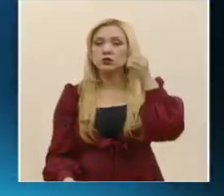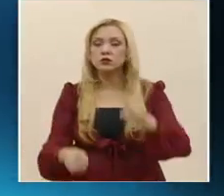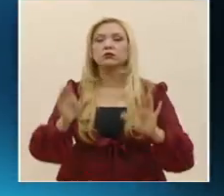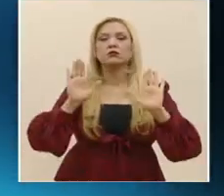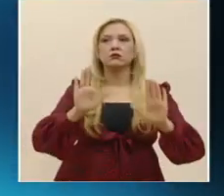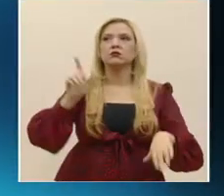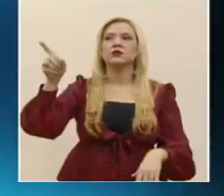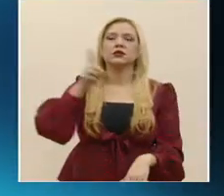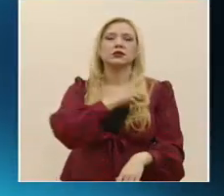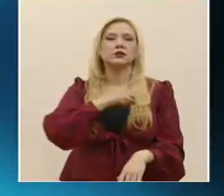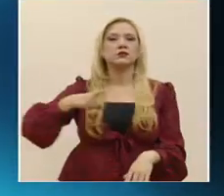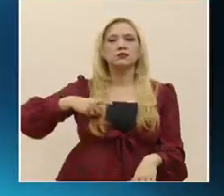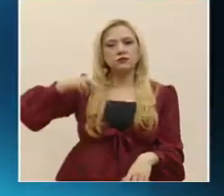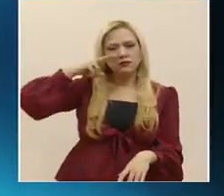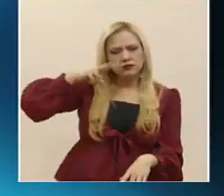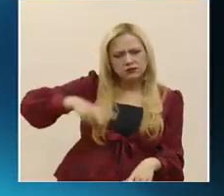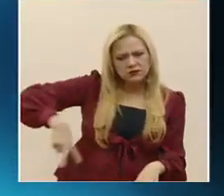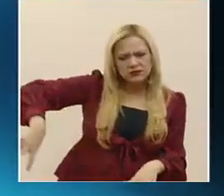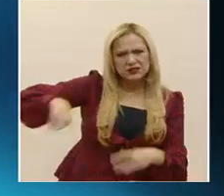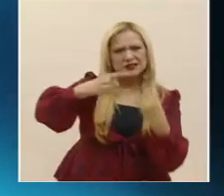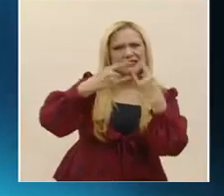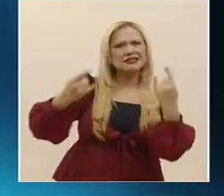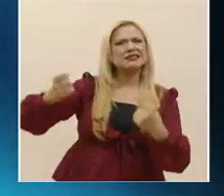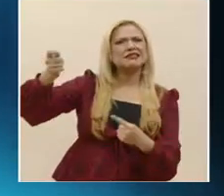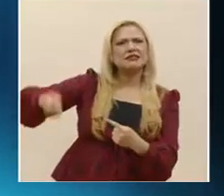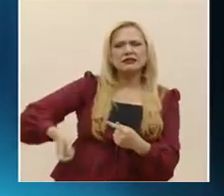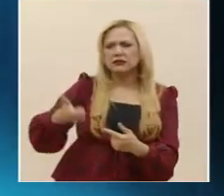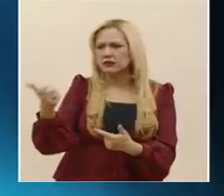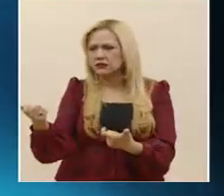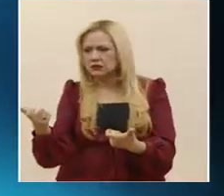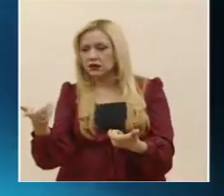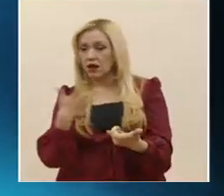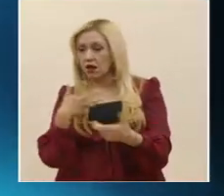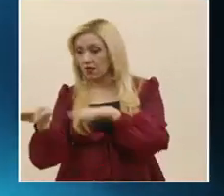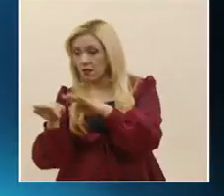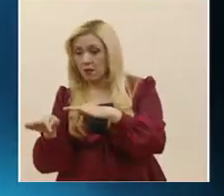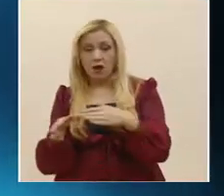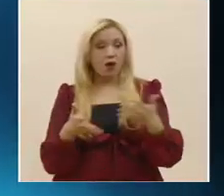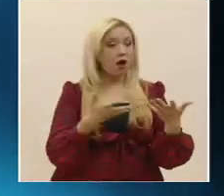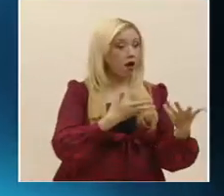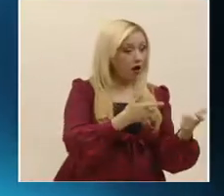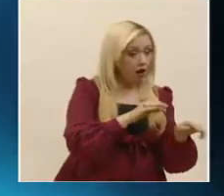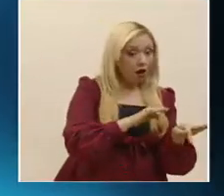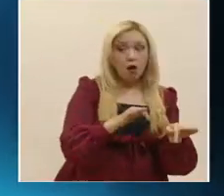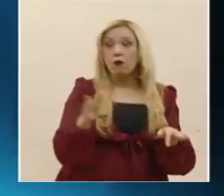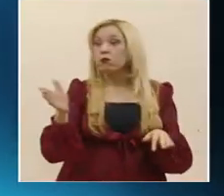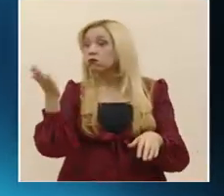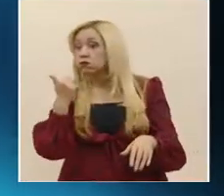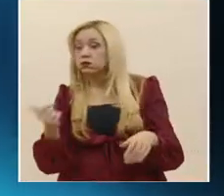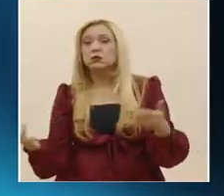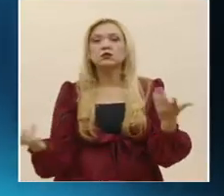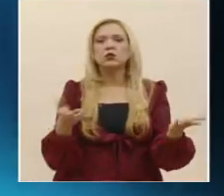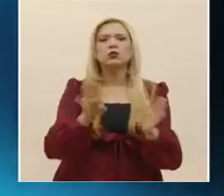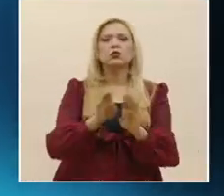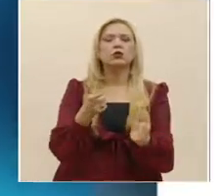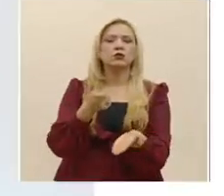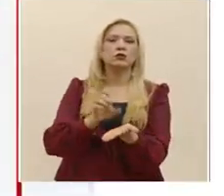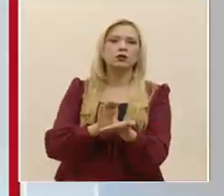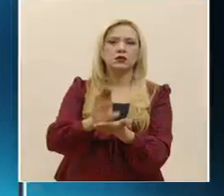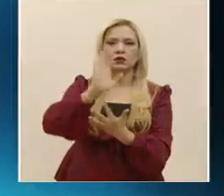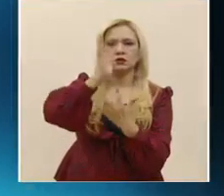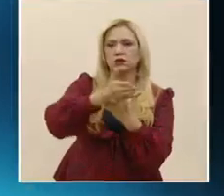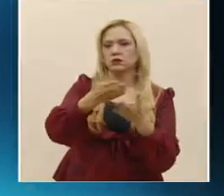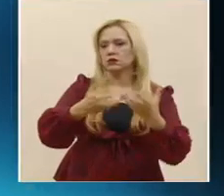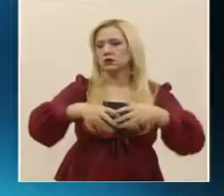deberá contar con un panorama completo de la situación económica de las partes, incluyendo la cuantificación y liquidación de la sociedad